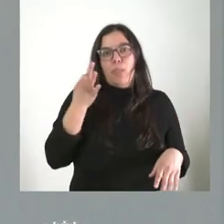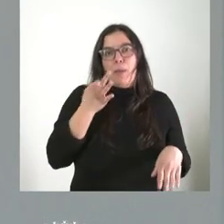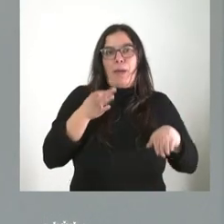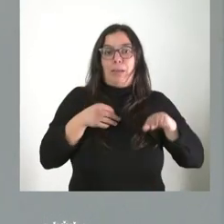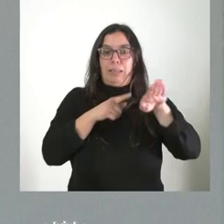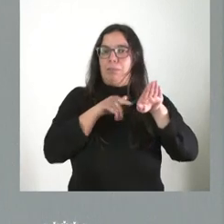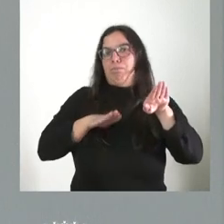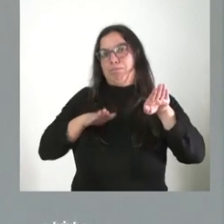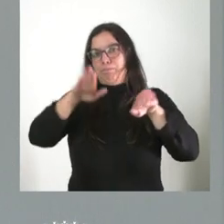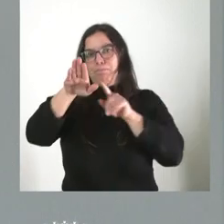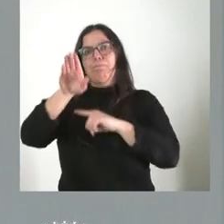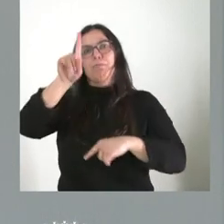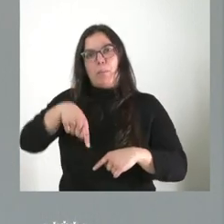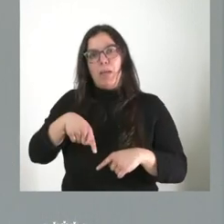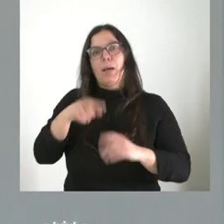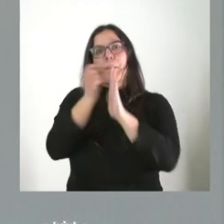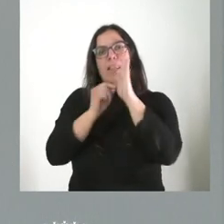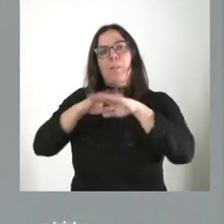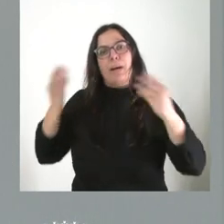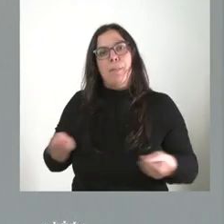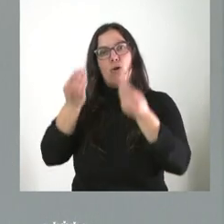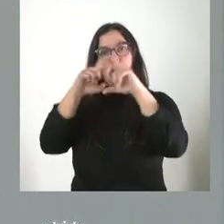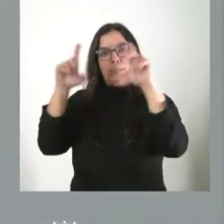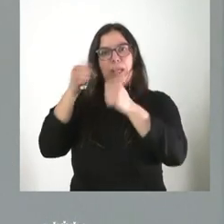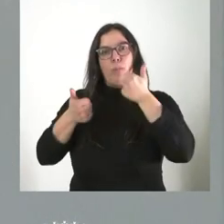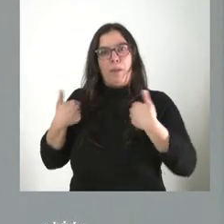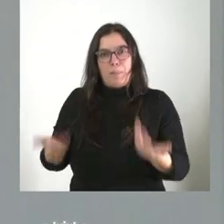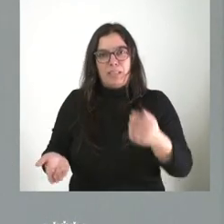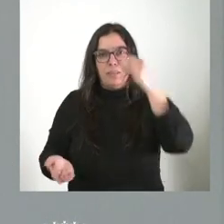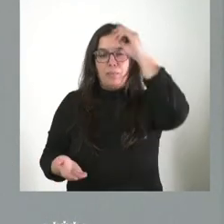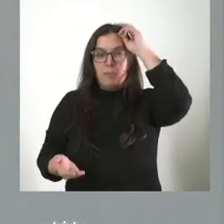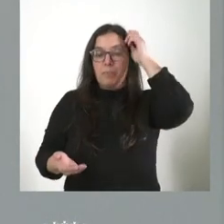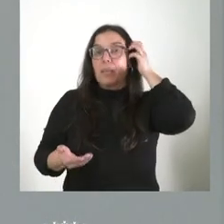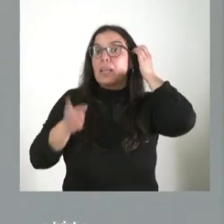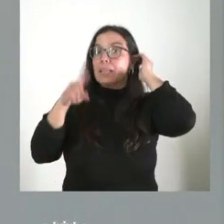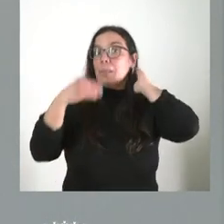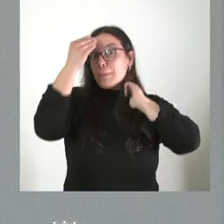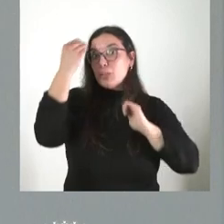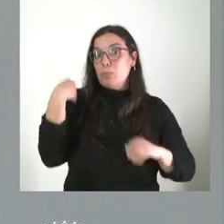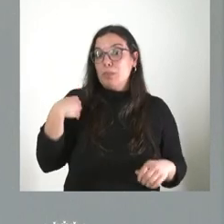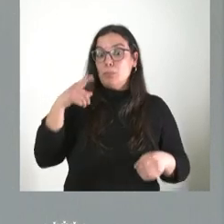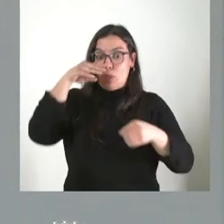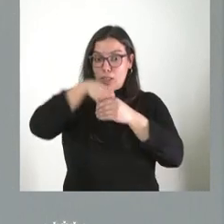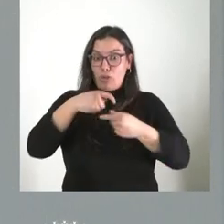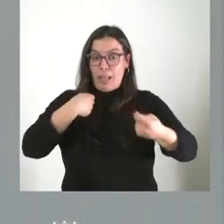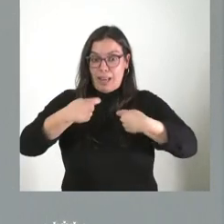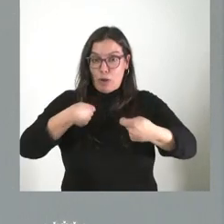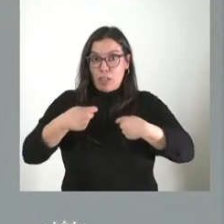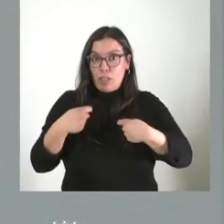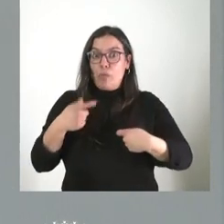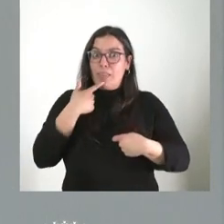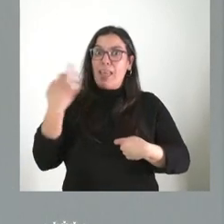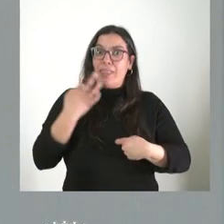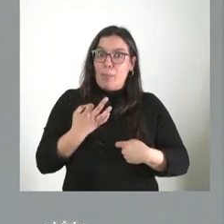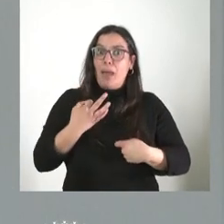venir acompañado siempre de medidas de mejora de competitividad y creo que además alguna de las partes insistía en esa idea de que se mejorara la competitividad